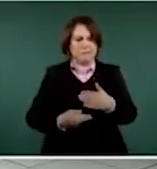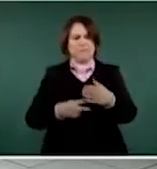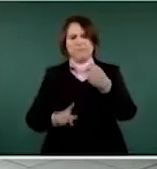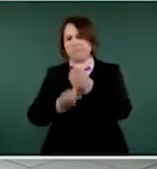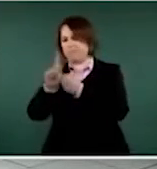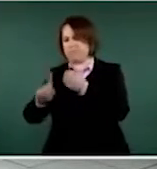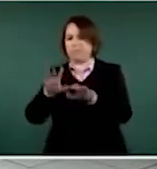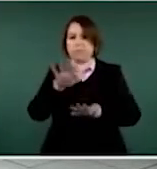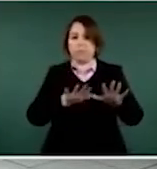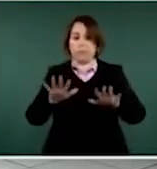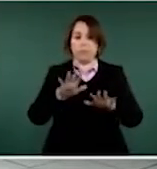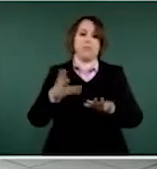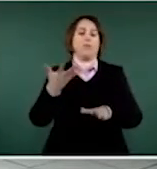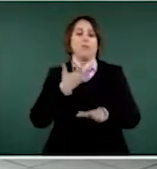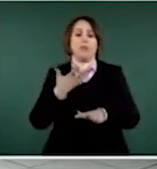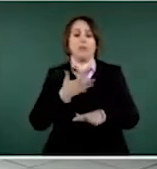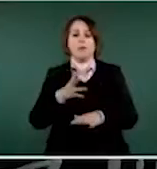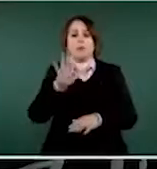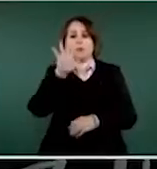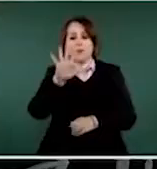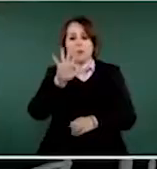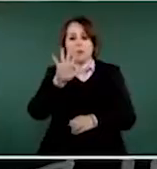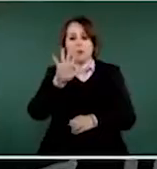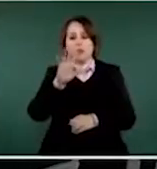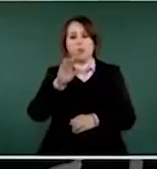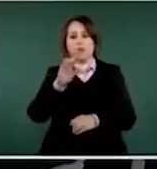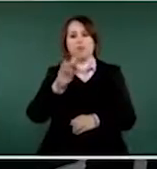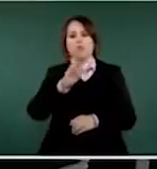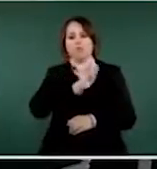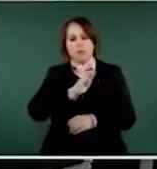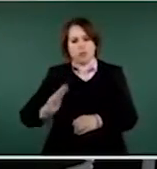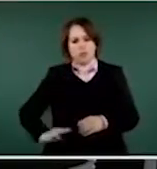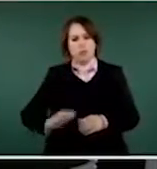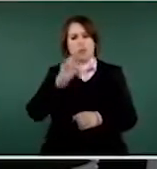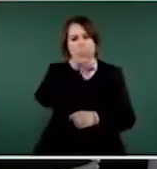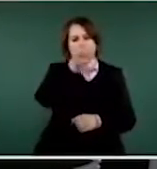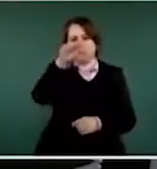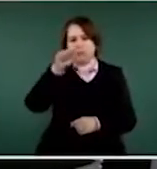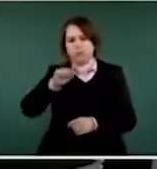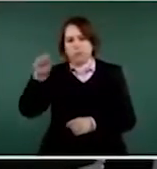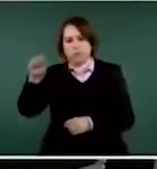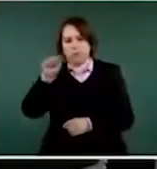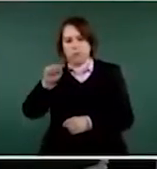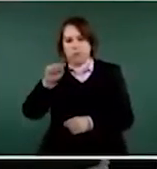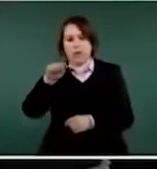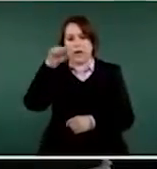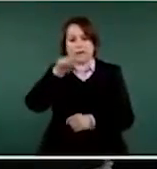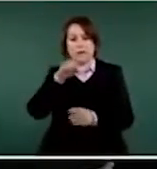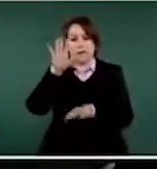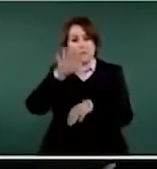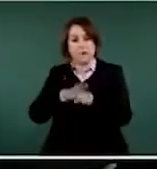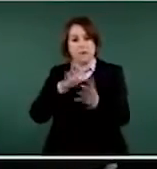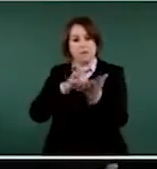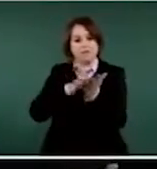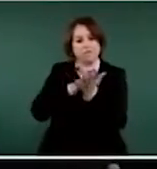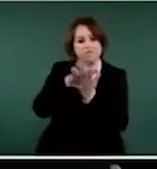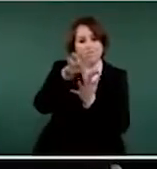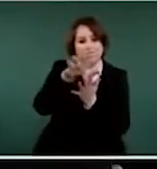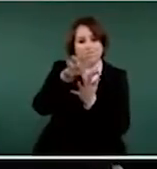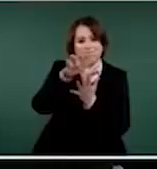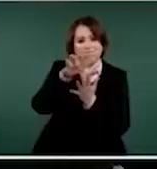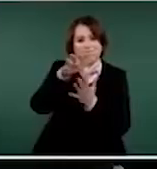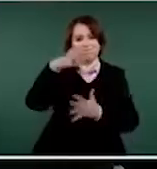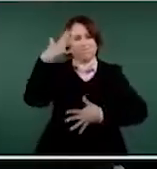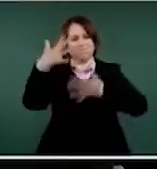ciudad juárez es la más violenta de la entidad en conferencia de prensa encabezada por el presidente andrés manuel lópez